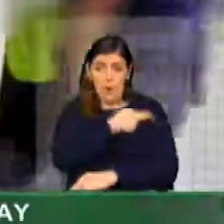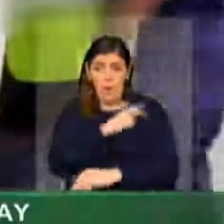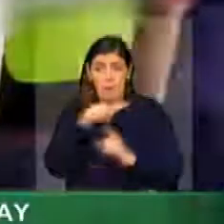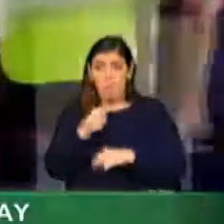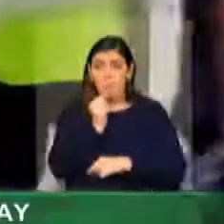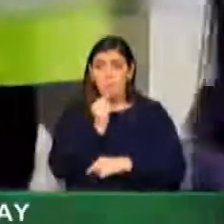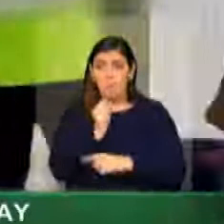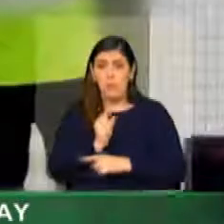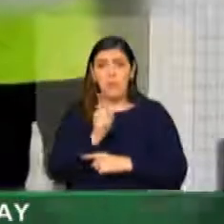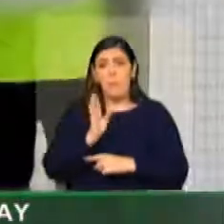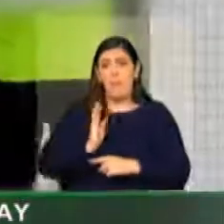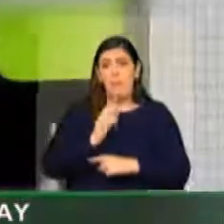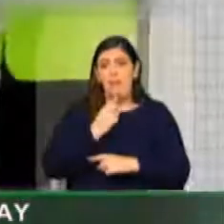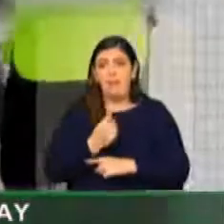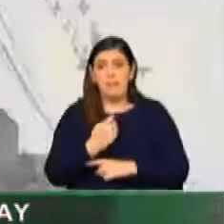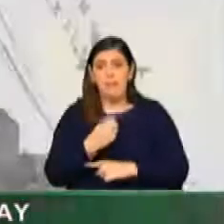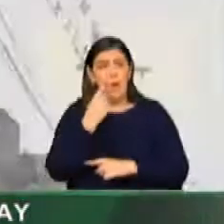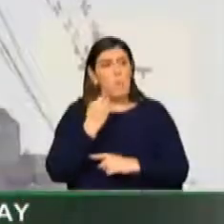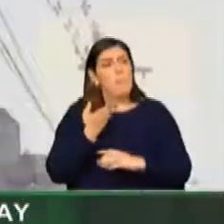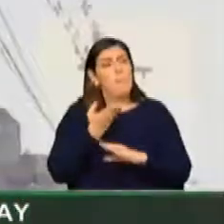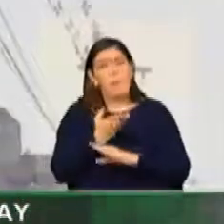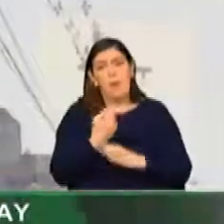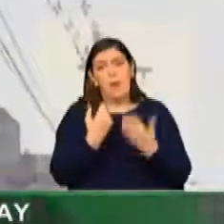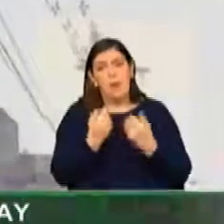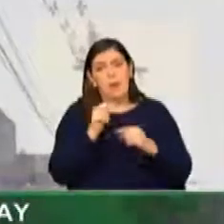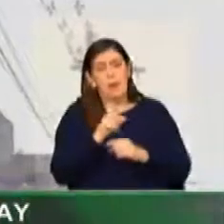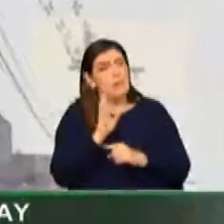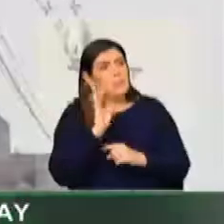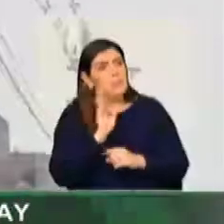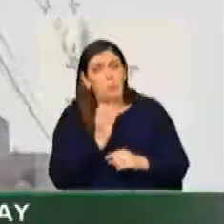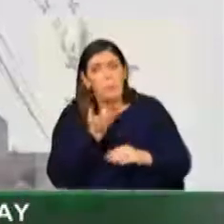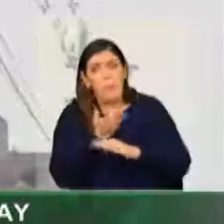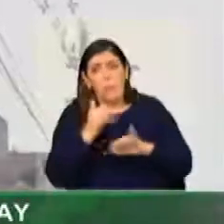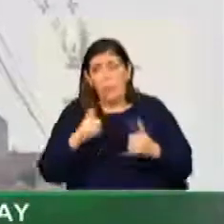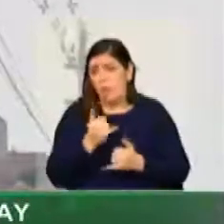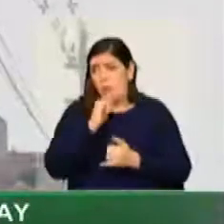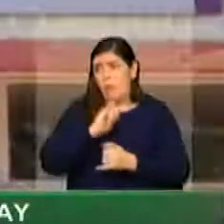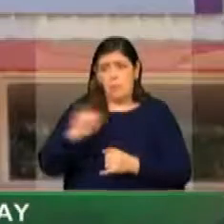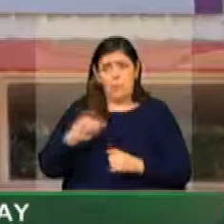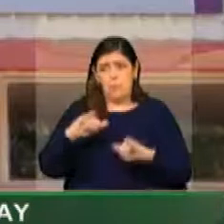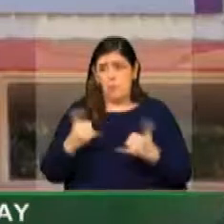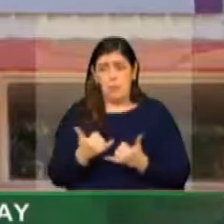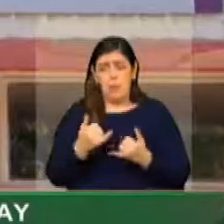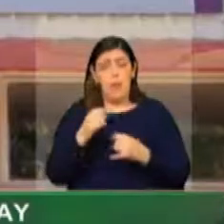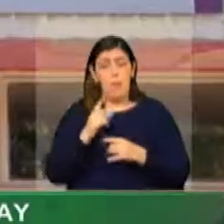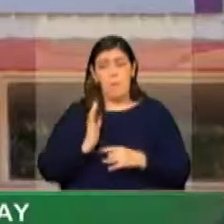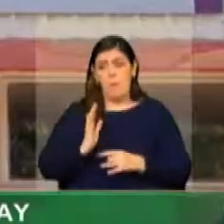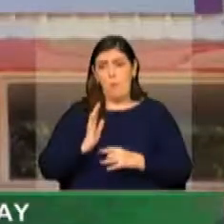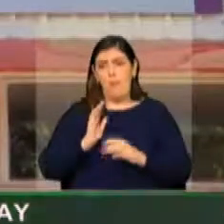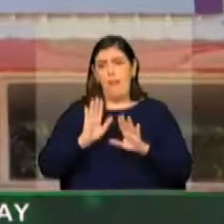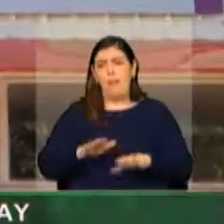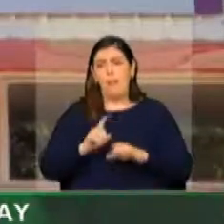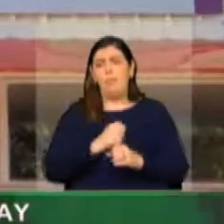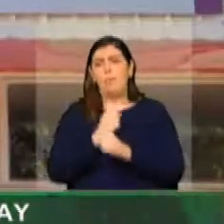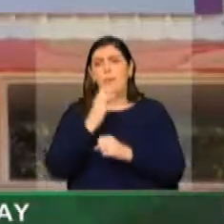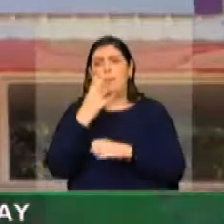policía. La mujer cuenta que el hombre pidió para hablar con ella, le pidió disculpas, pero a esa hora ya estaba hecha la denuncia. Ella estuvo hasta las 4:30